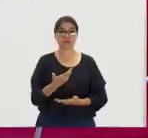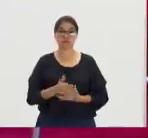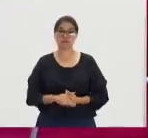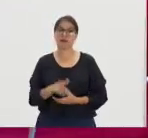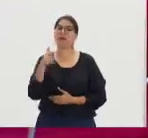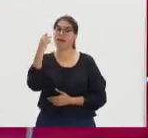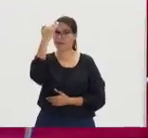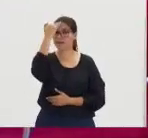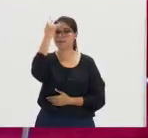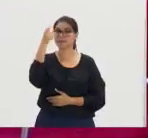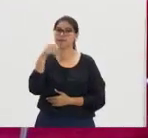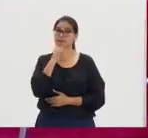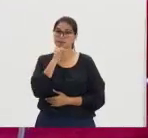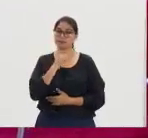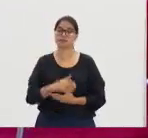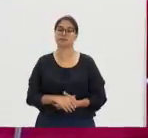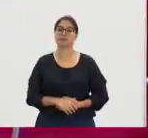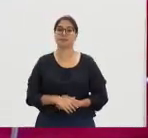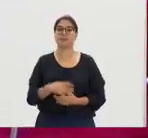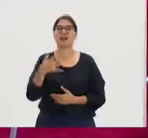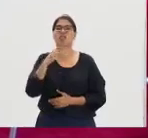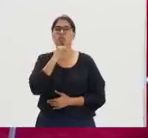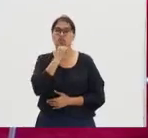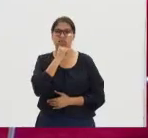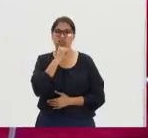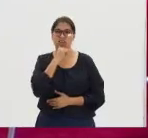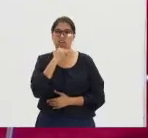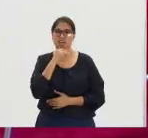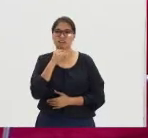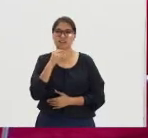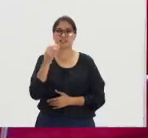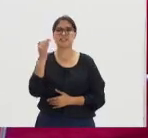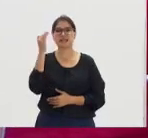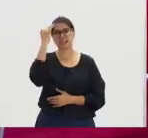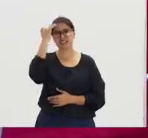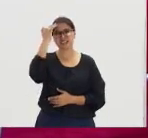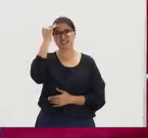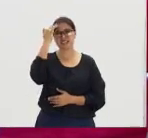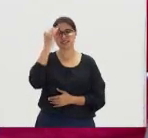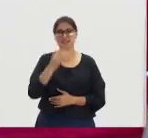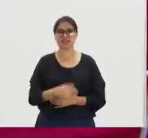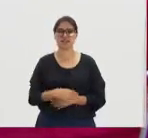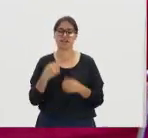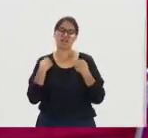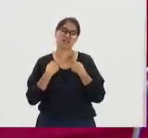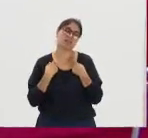Ya cuando se da cuenta que está viejo. ¿Y cómo? Cuando usted es el que está jalando la piña.